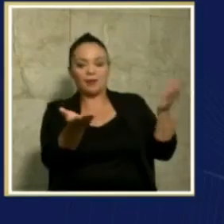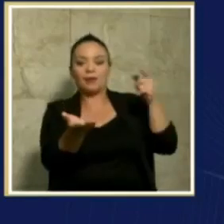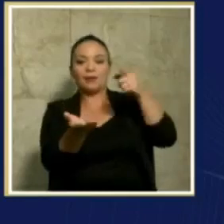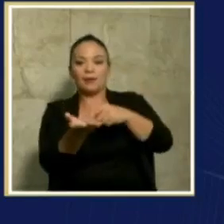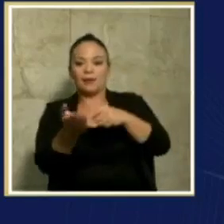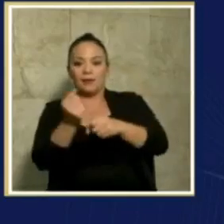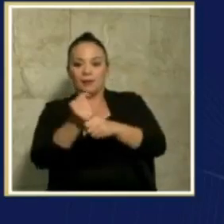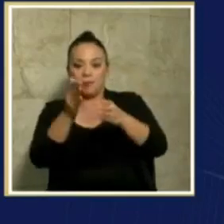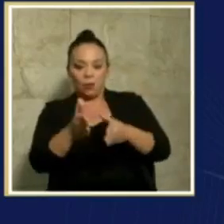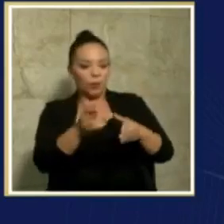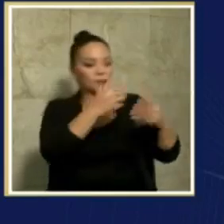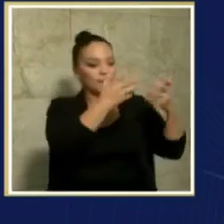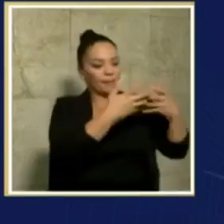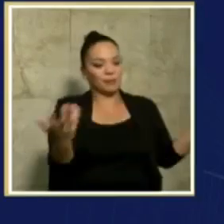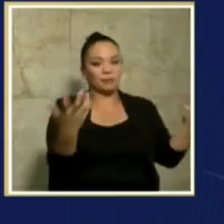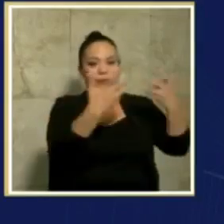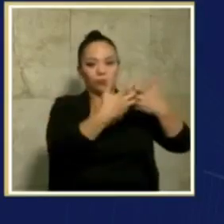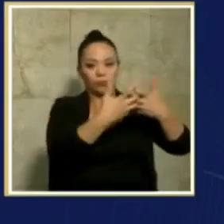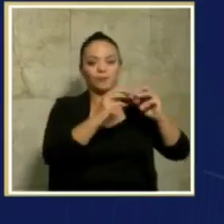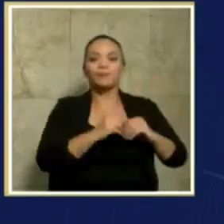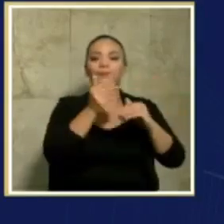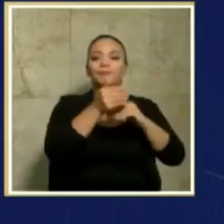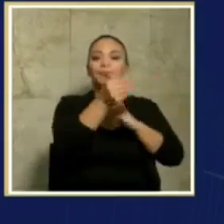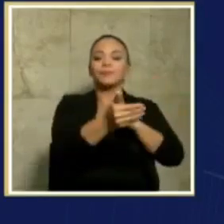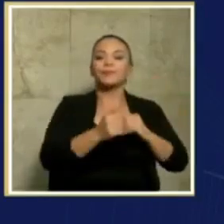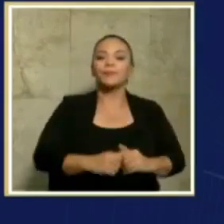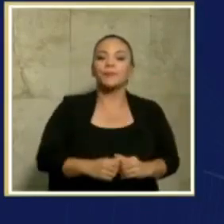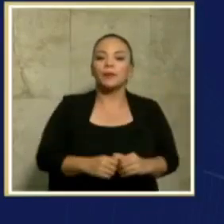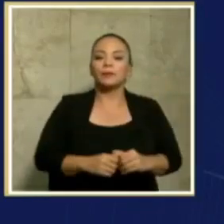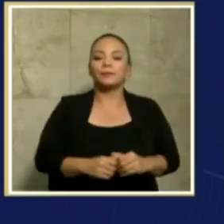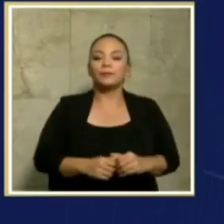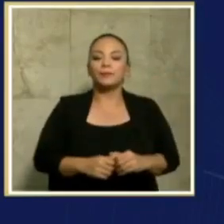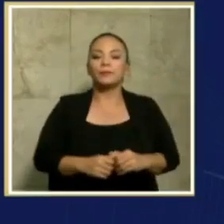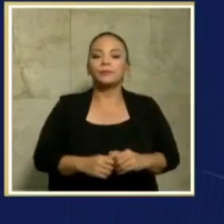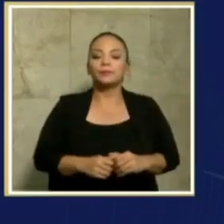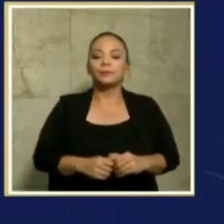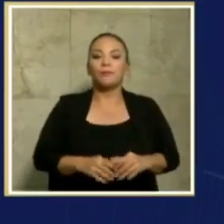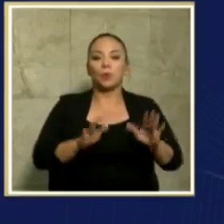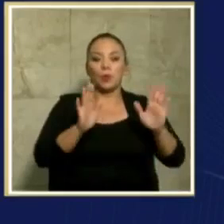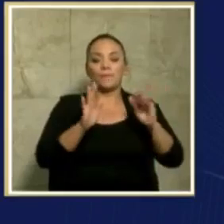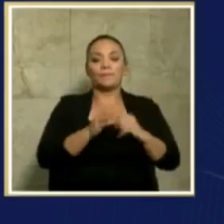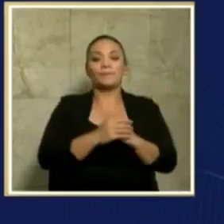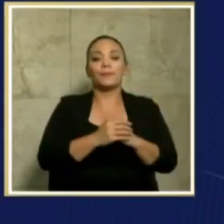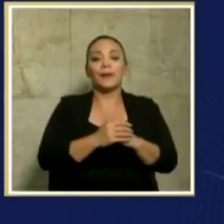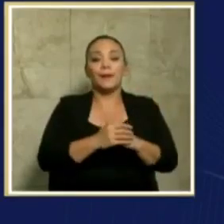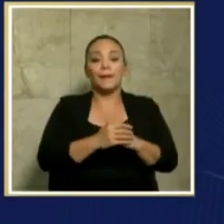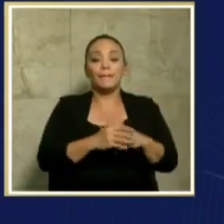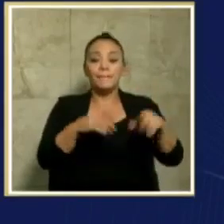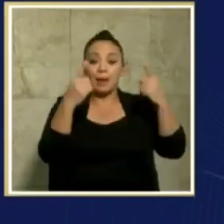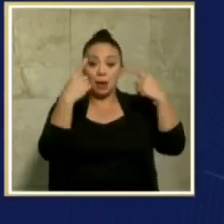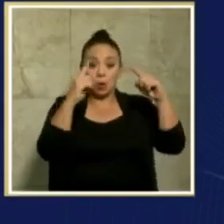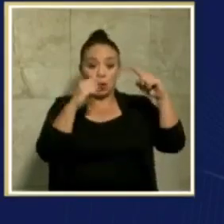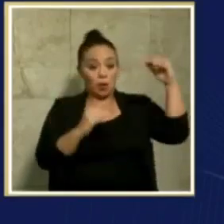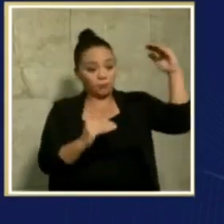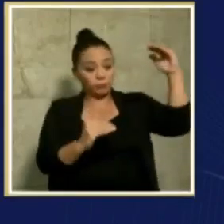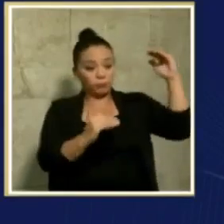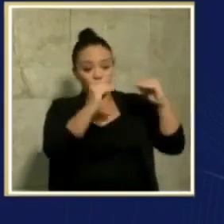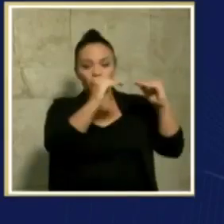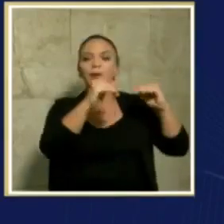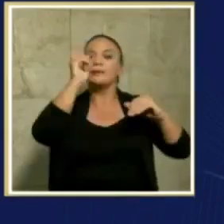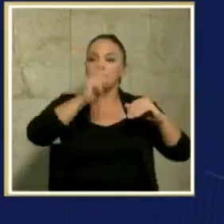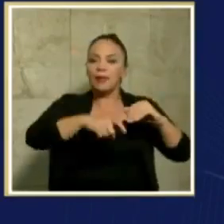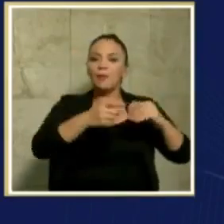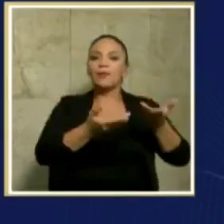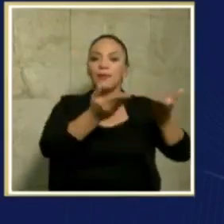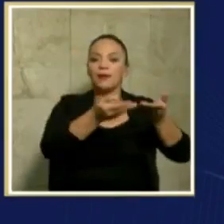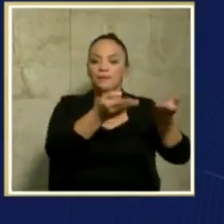deseable. Siguiente, por favor. Entonces, hemos dicho que para que la gente, o para cerrar brechas, hay que ponerle a la gente herramientas. Ahora,